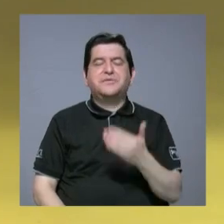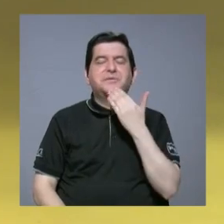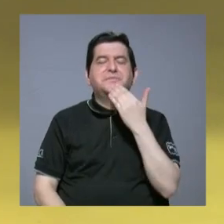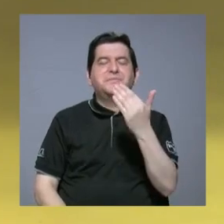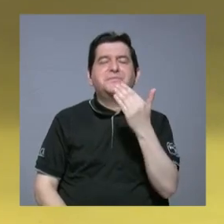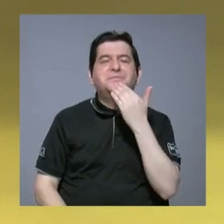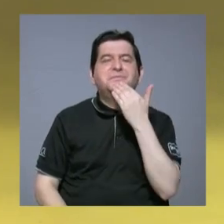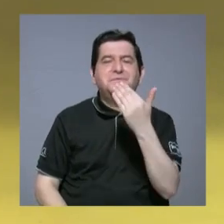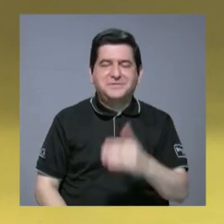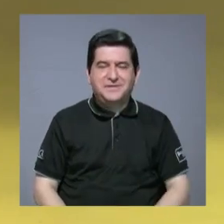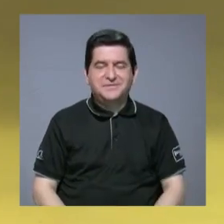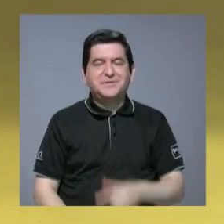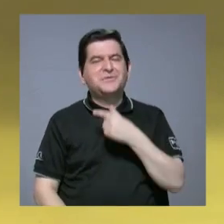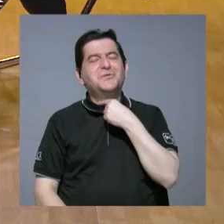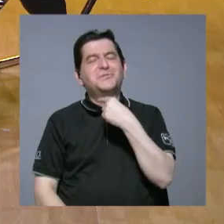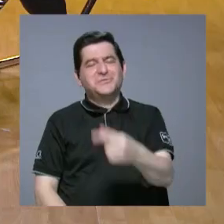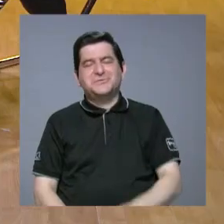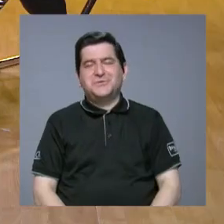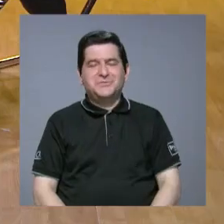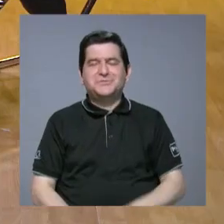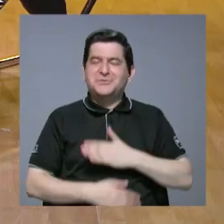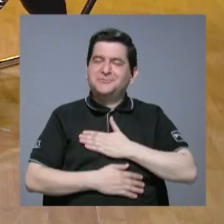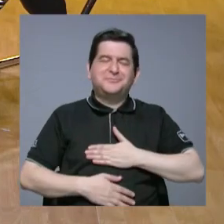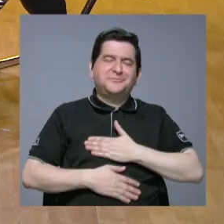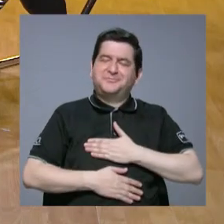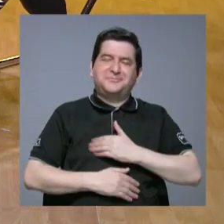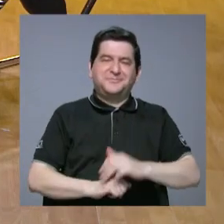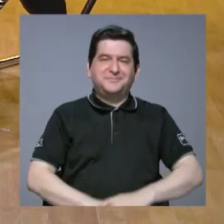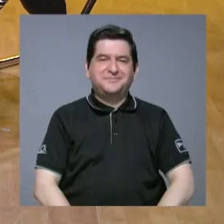agradezco enormemente. Con todo gusto, ha sido un gran placer.